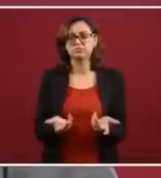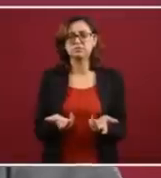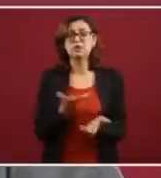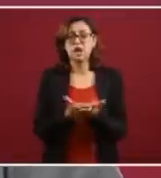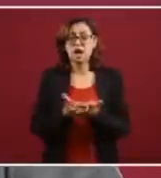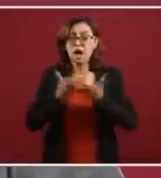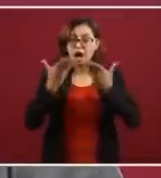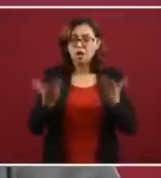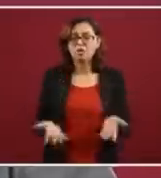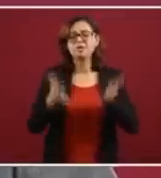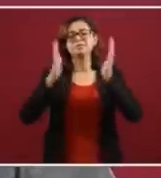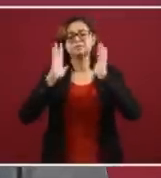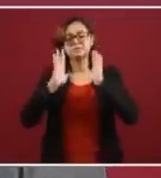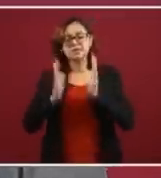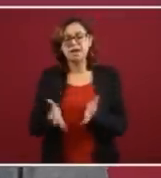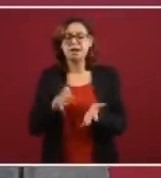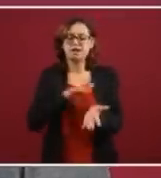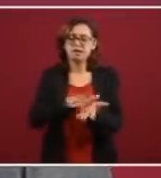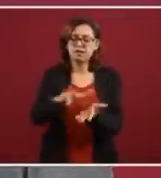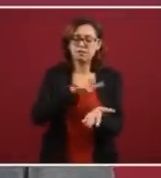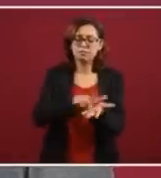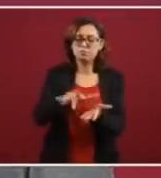ahora contamos con el apoyo